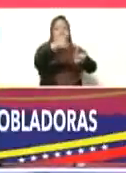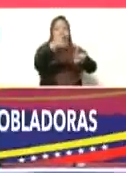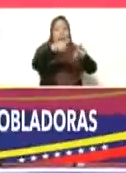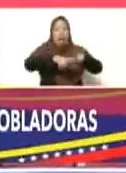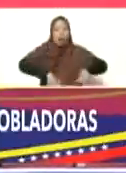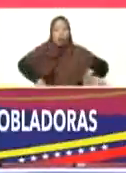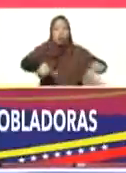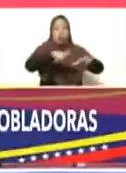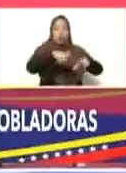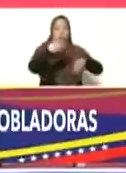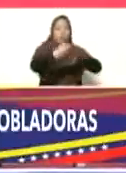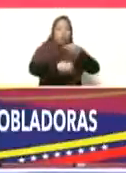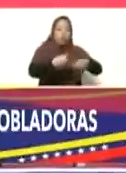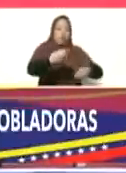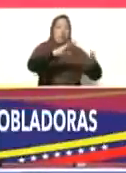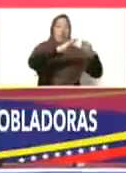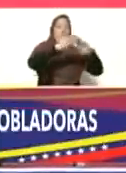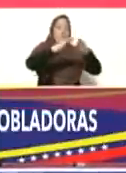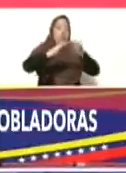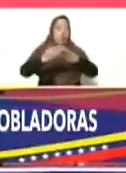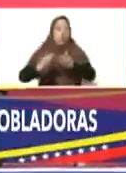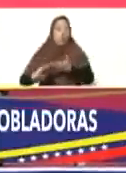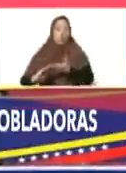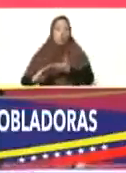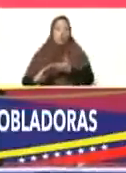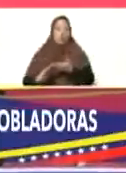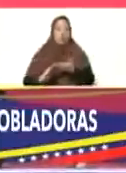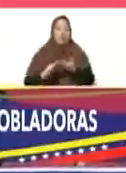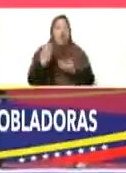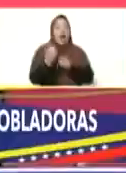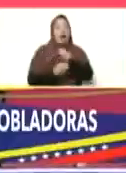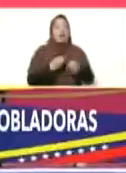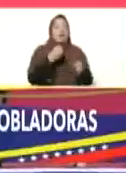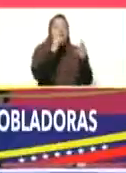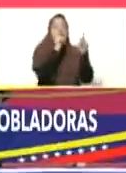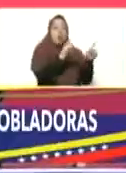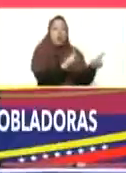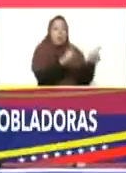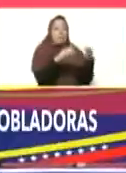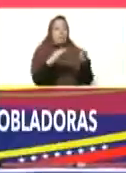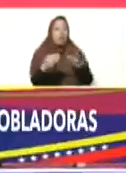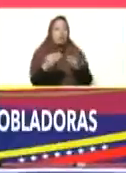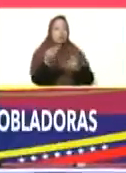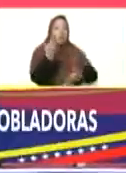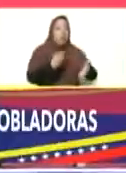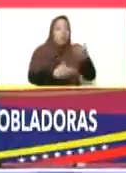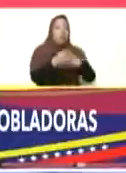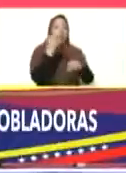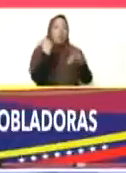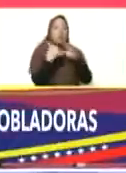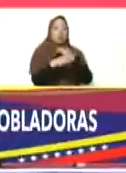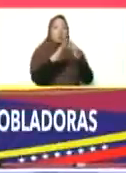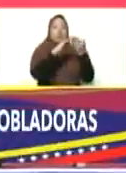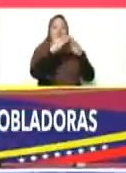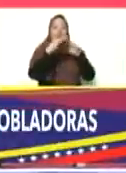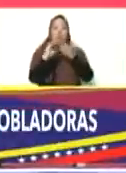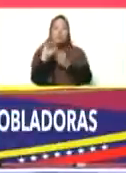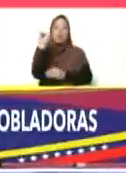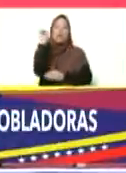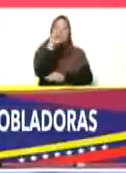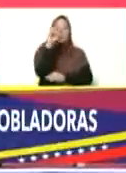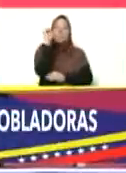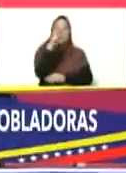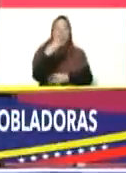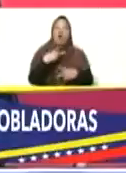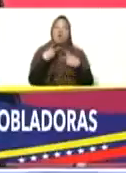van creando comunidad se organizan en consejos comunales hacen sus asambleas de ciudadanos tienen sus vocerías